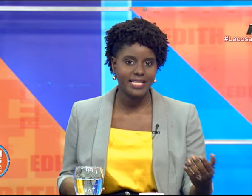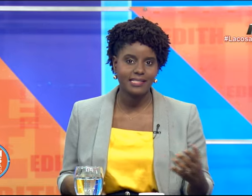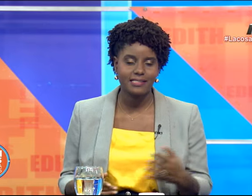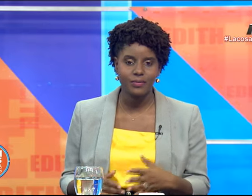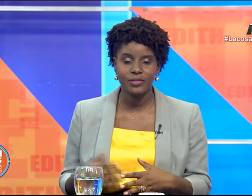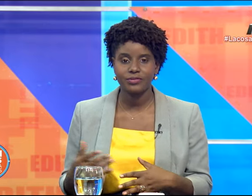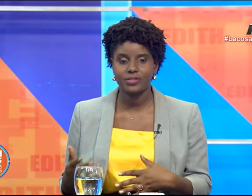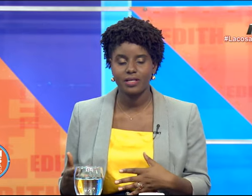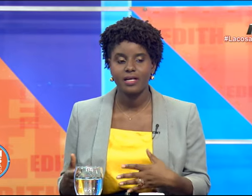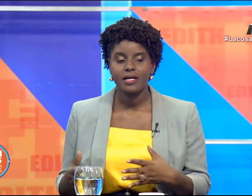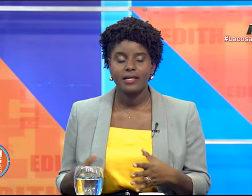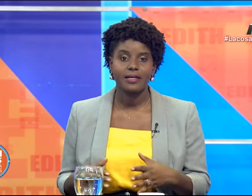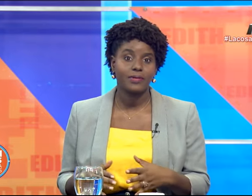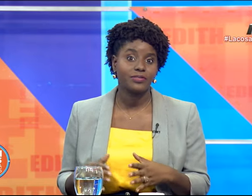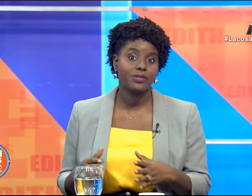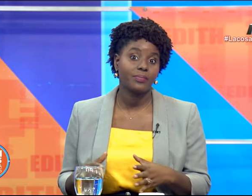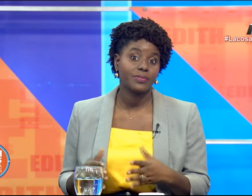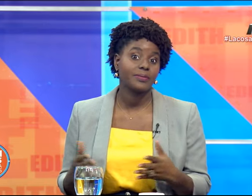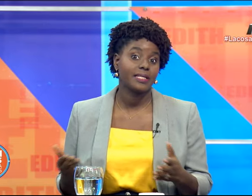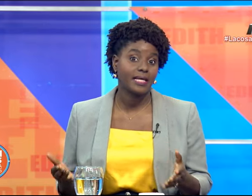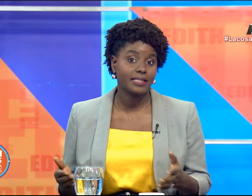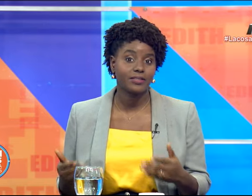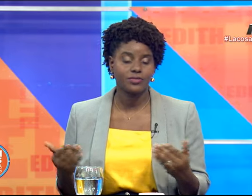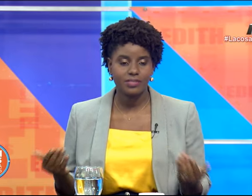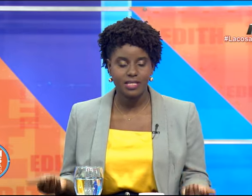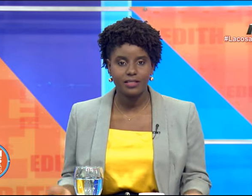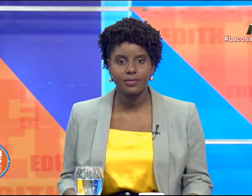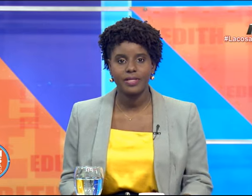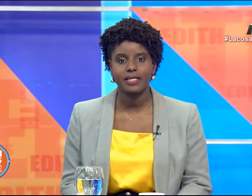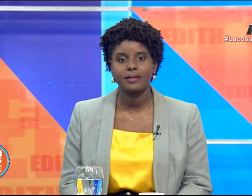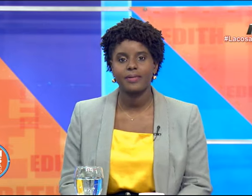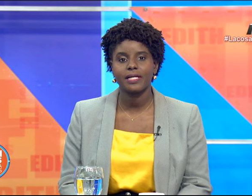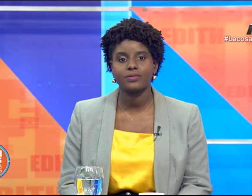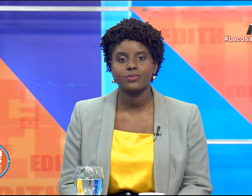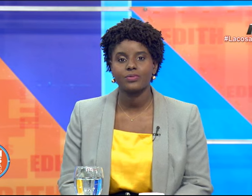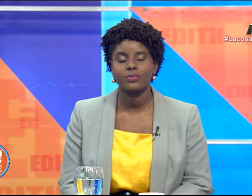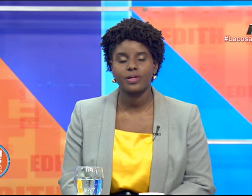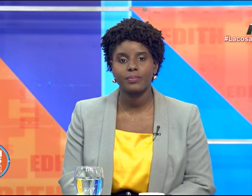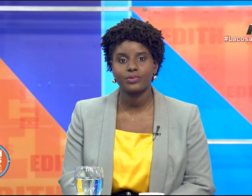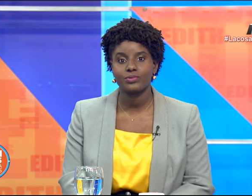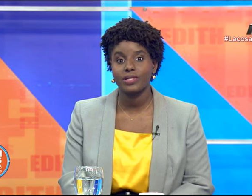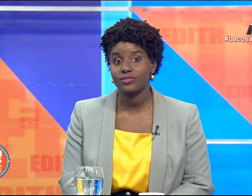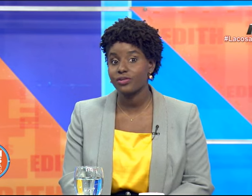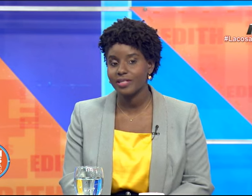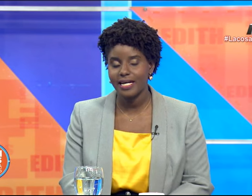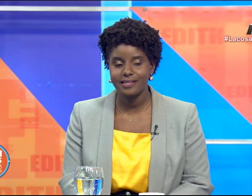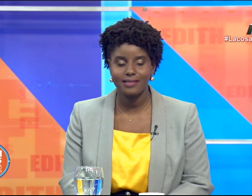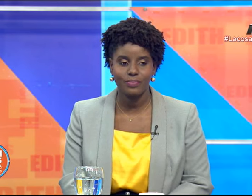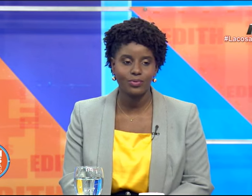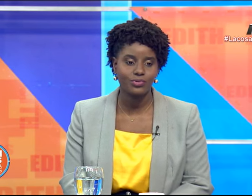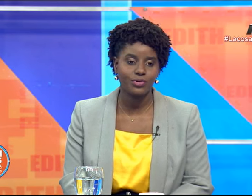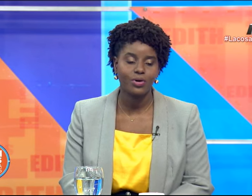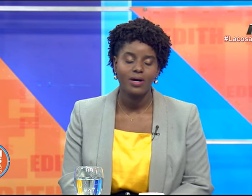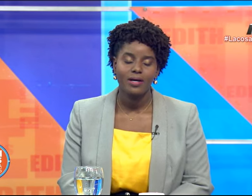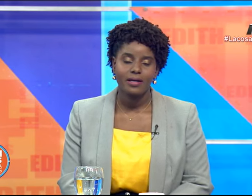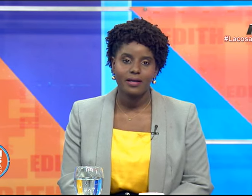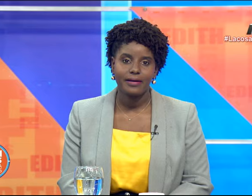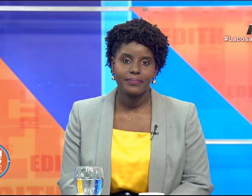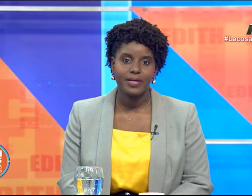del 2015 cuando se estableció la posibilidad, y entonces Danilo Medina para su repostulación, que ahí se